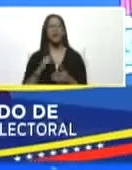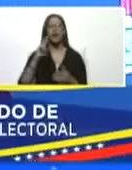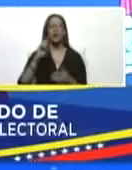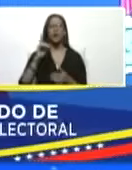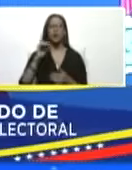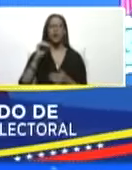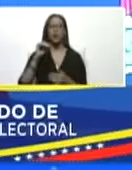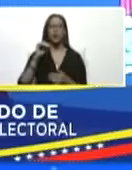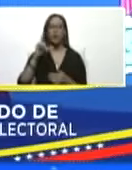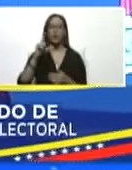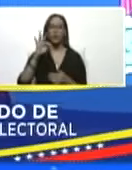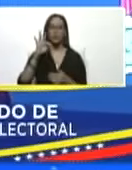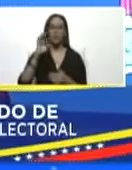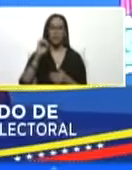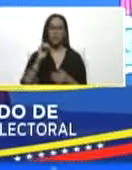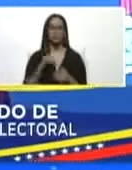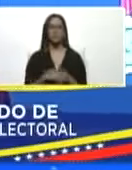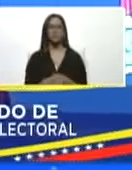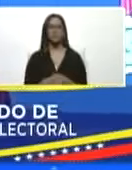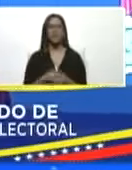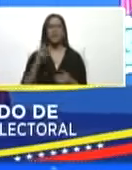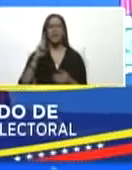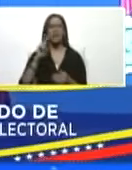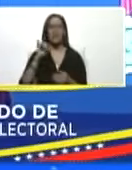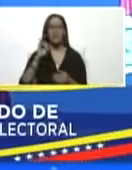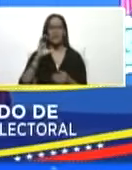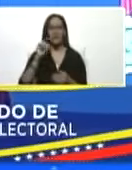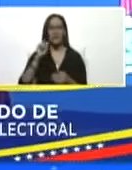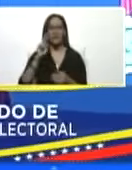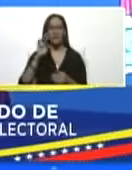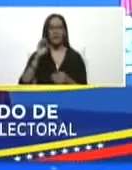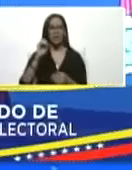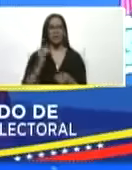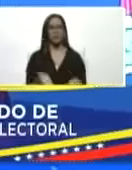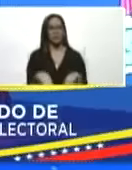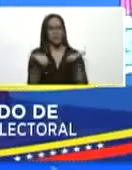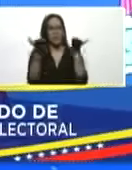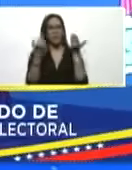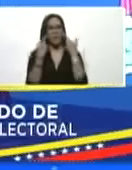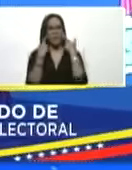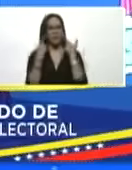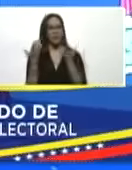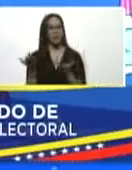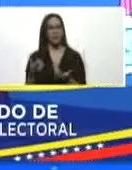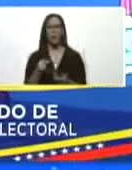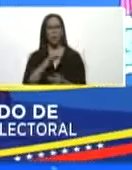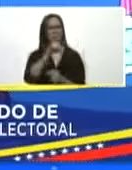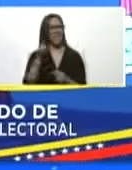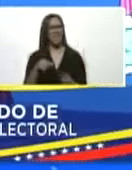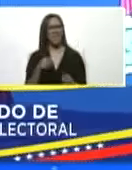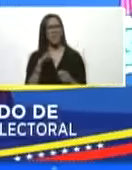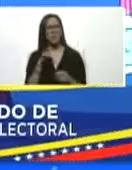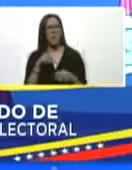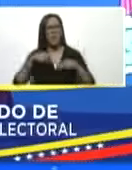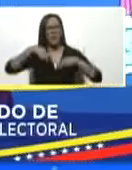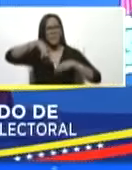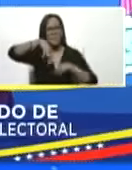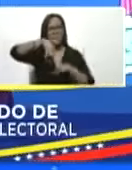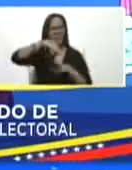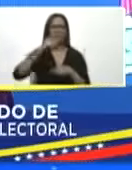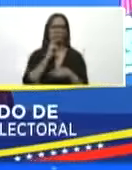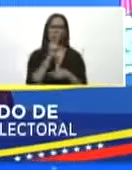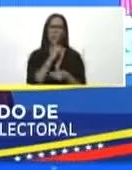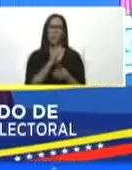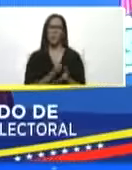Crespo, Ricardo Menéndez. Pónganse de pie, chicos, ustedes les duelen las piernas cuando yo los